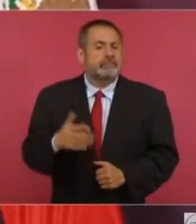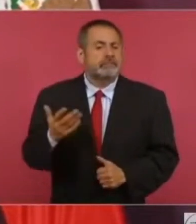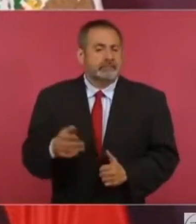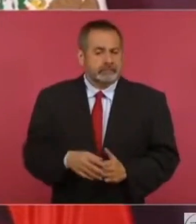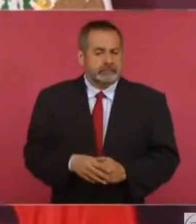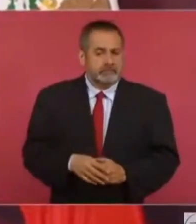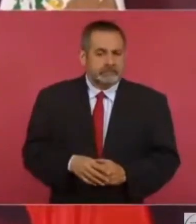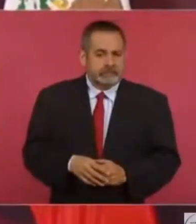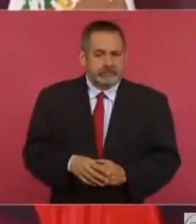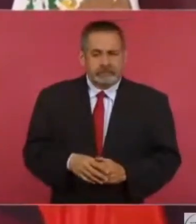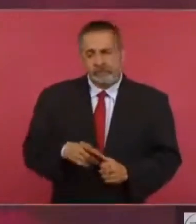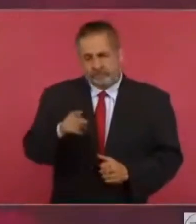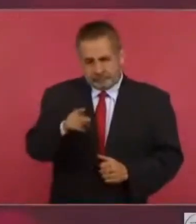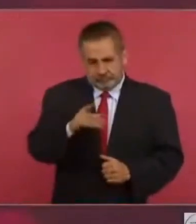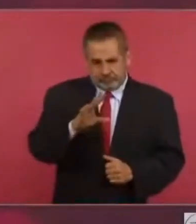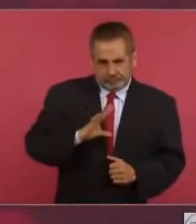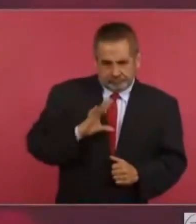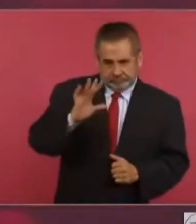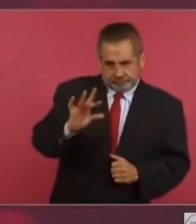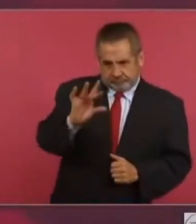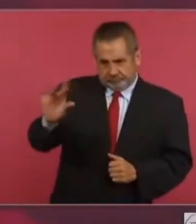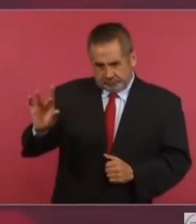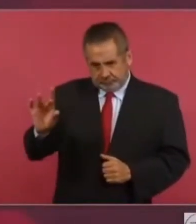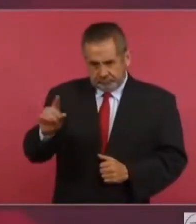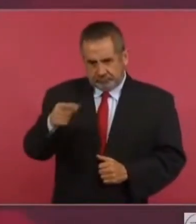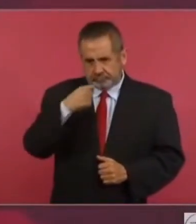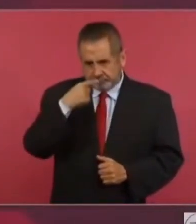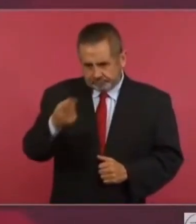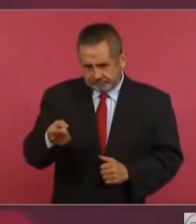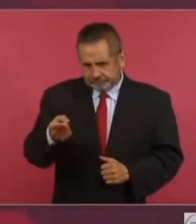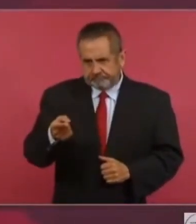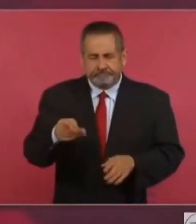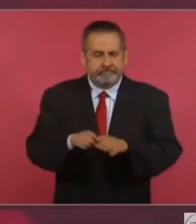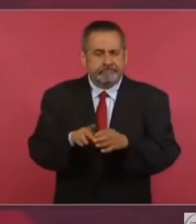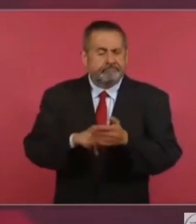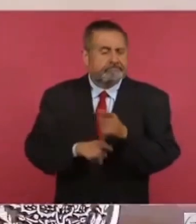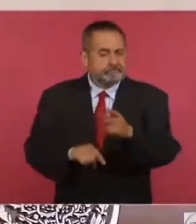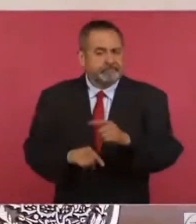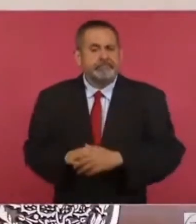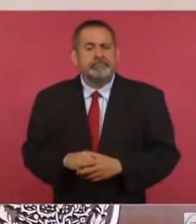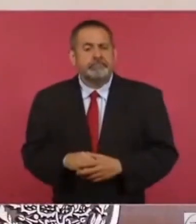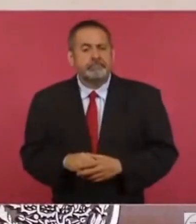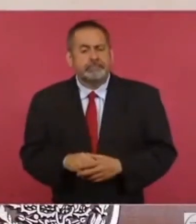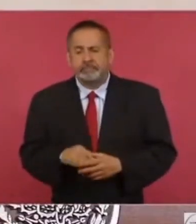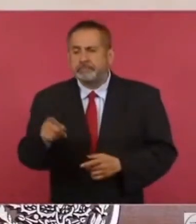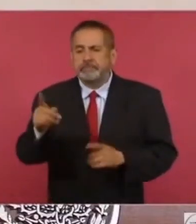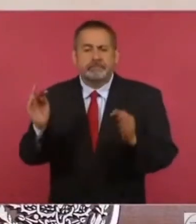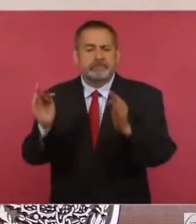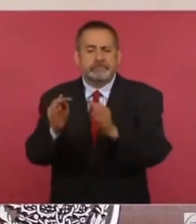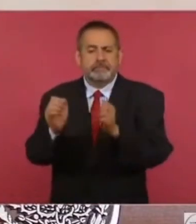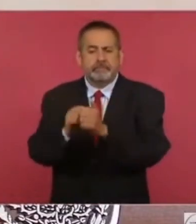Entonces, que les comentes eso y que